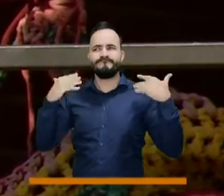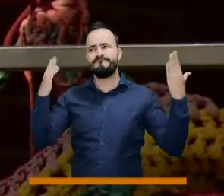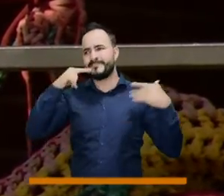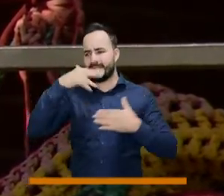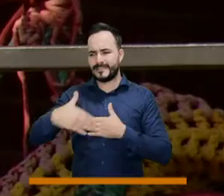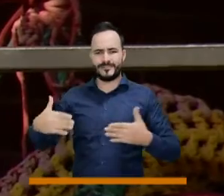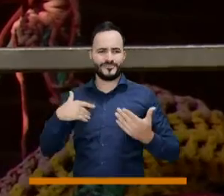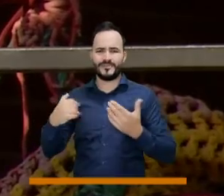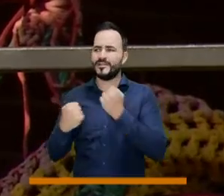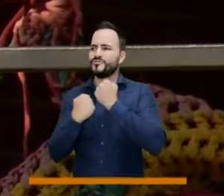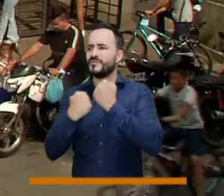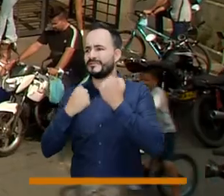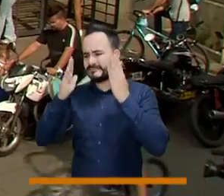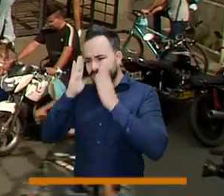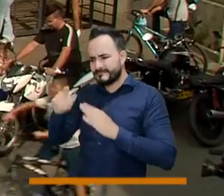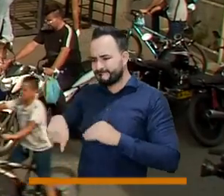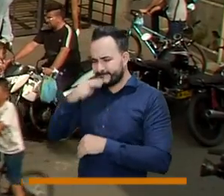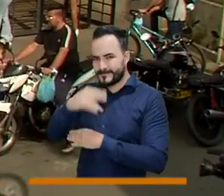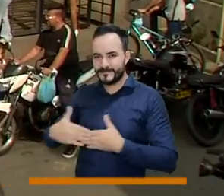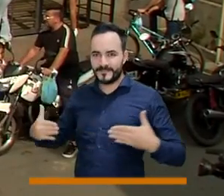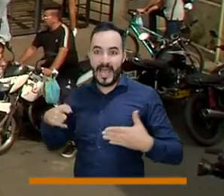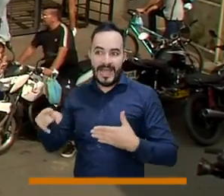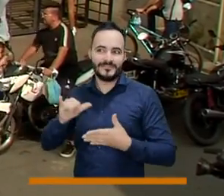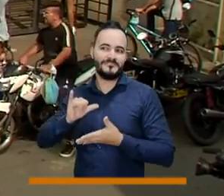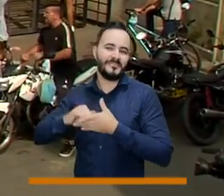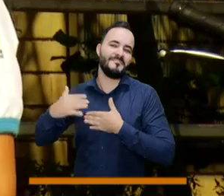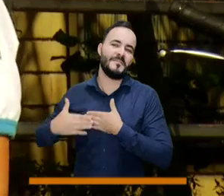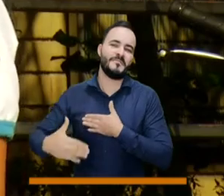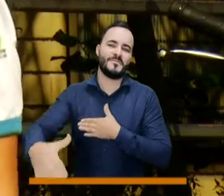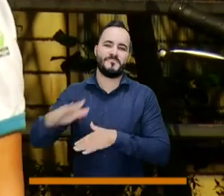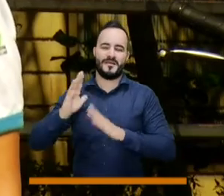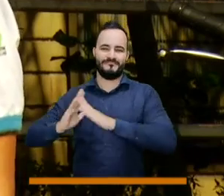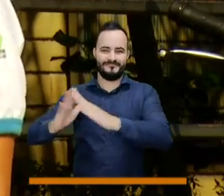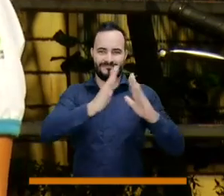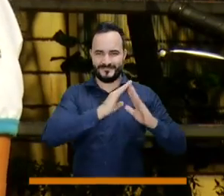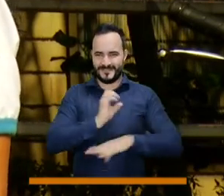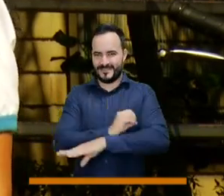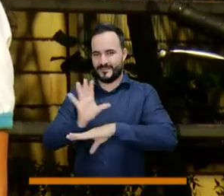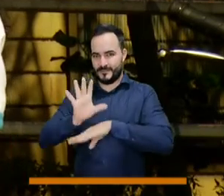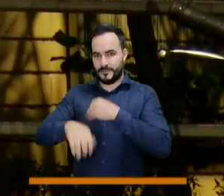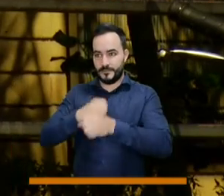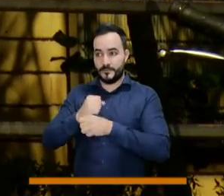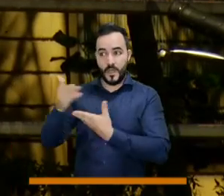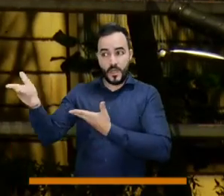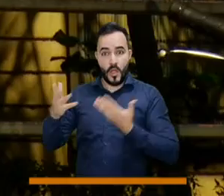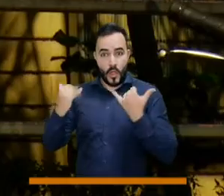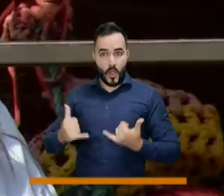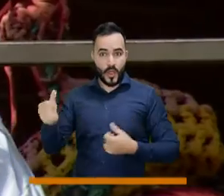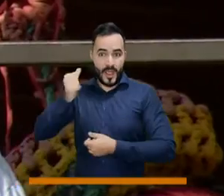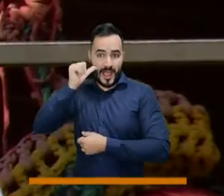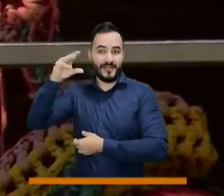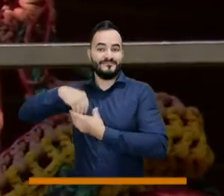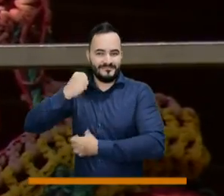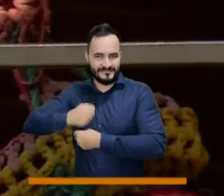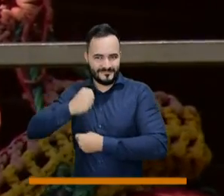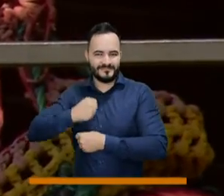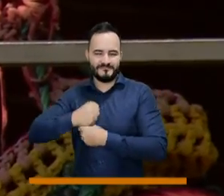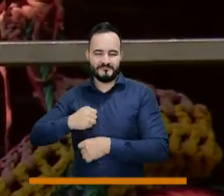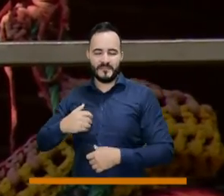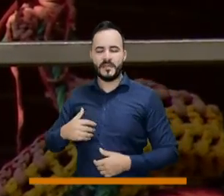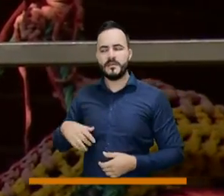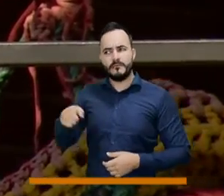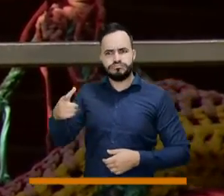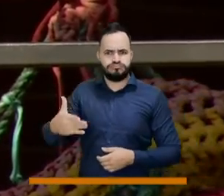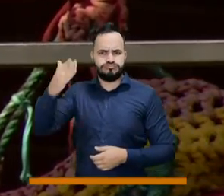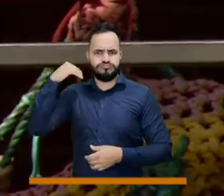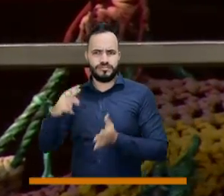están requiriendo de atención. Y nos acompaña doña Luz Miriam Chavarriaga Marín, madre comunitaria, que está en el programa desde